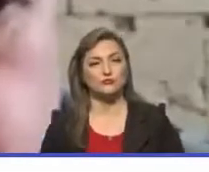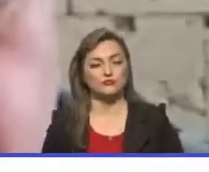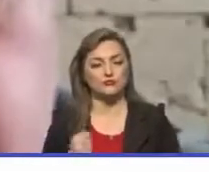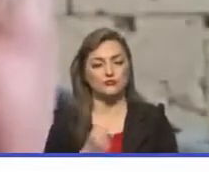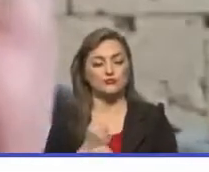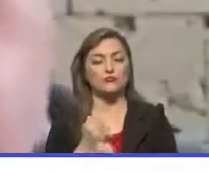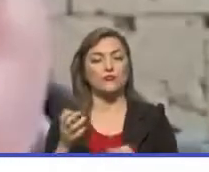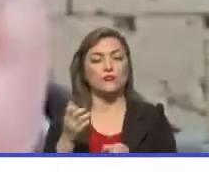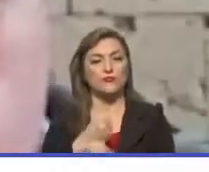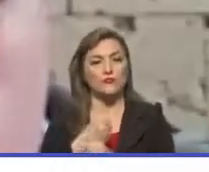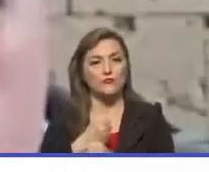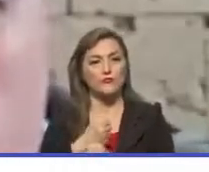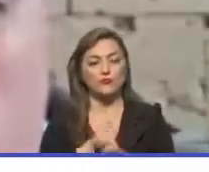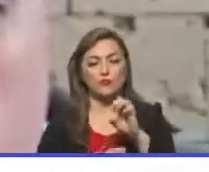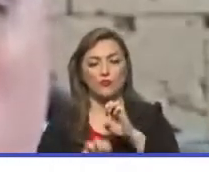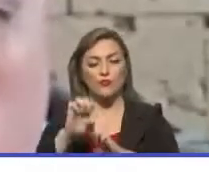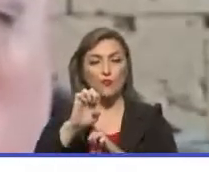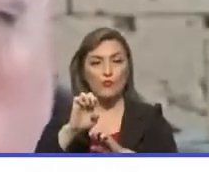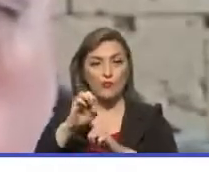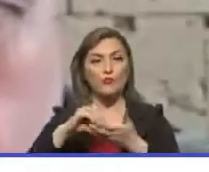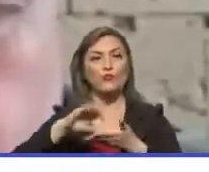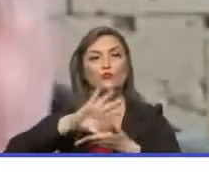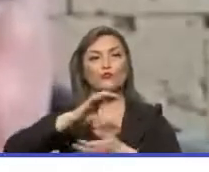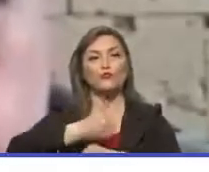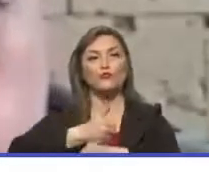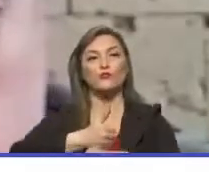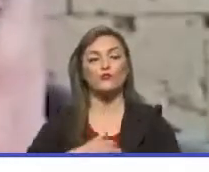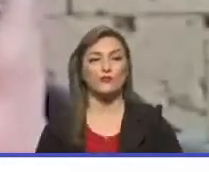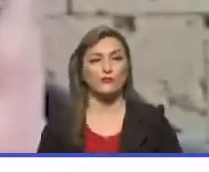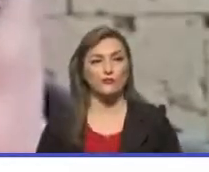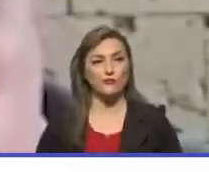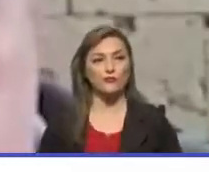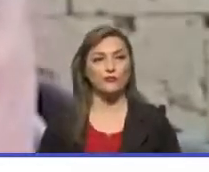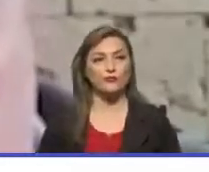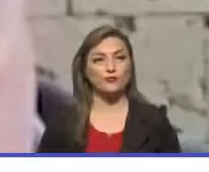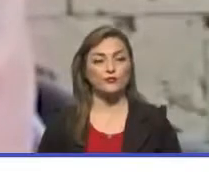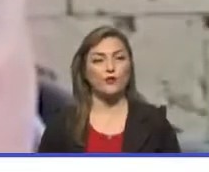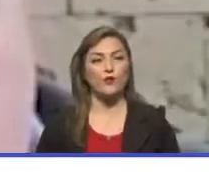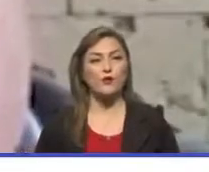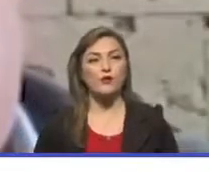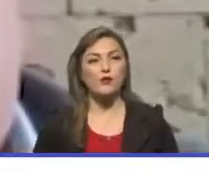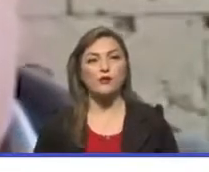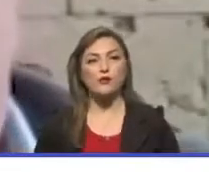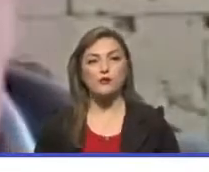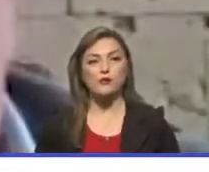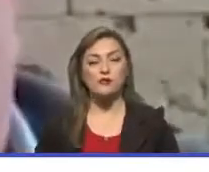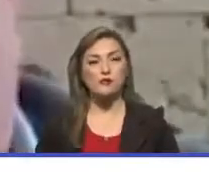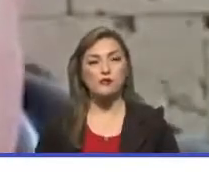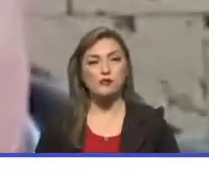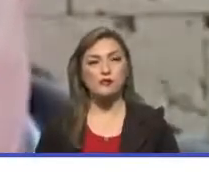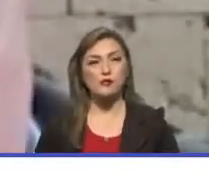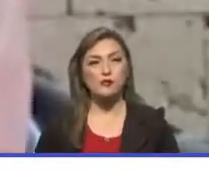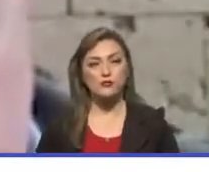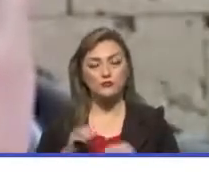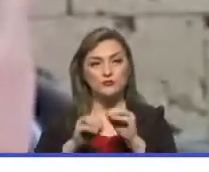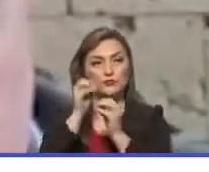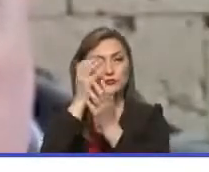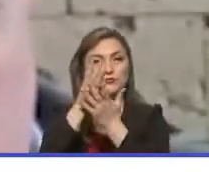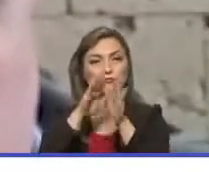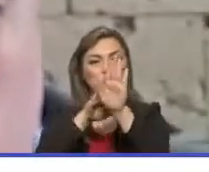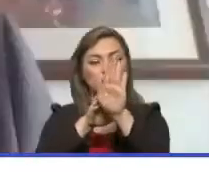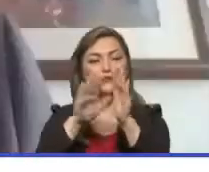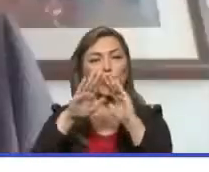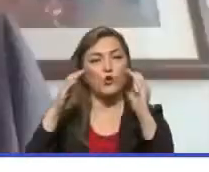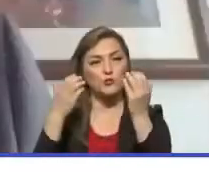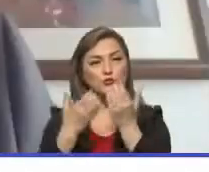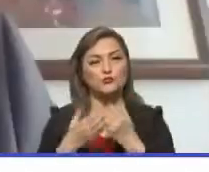que pueda ser calificado por el CAL, que se entienda cuál es el espíritu de la ley, que pueda tener un informe favorable de la